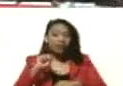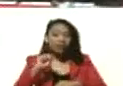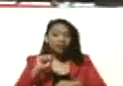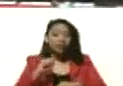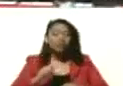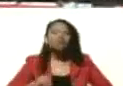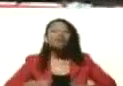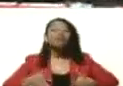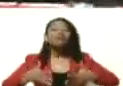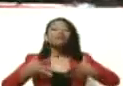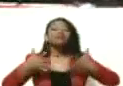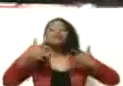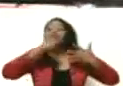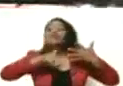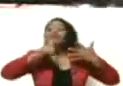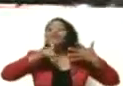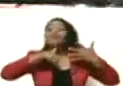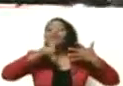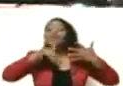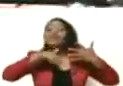Aguanten el aire ahí bastante, bastante.